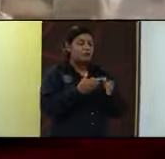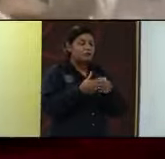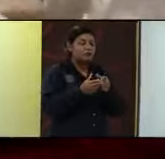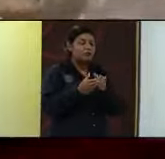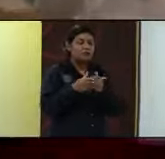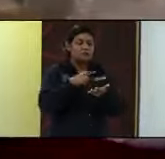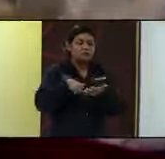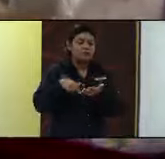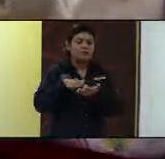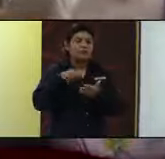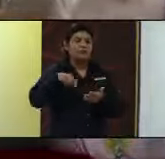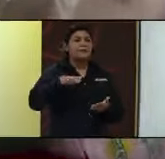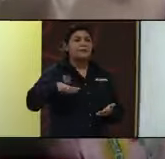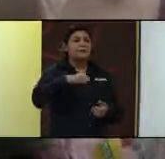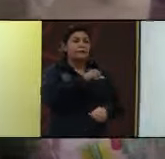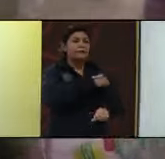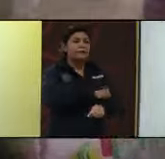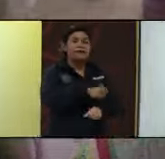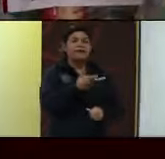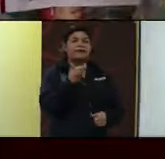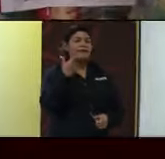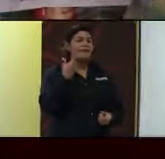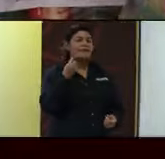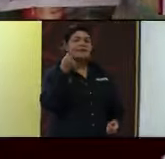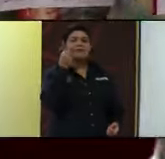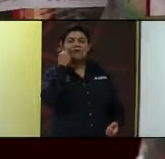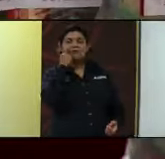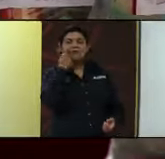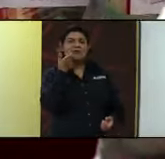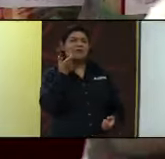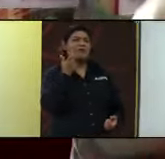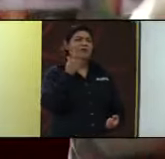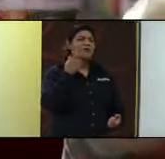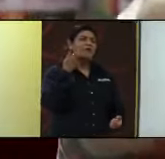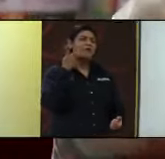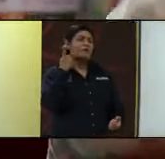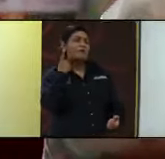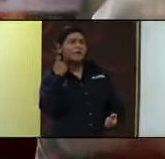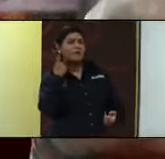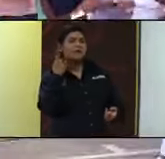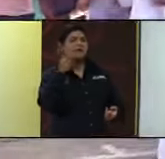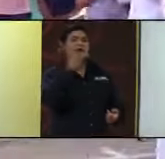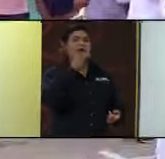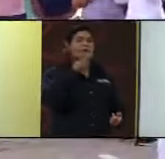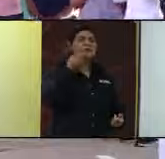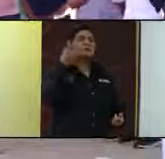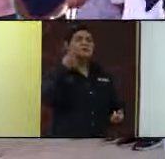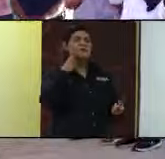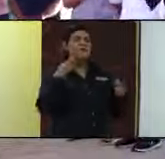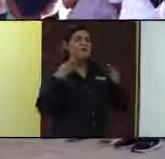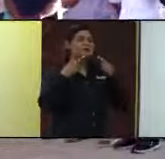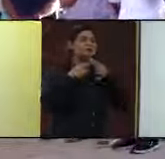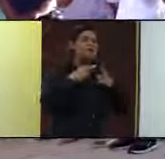municipio, sin importar estrato socioeconómico, afiliación política, género, creencia,